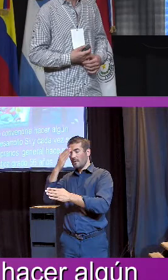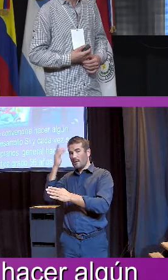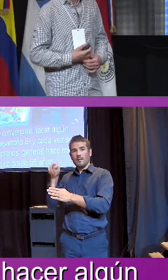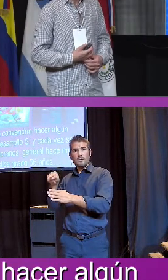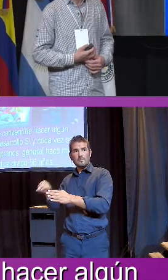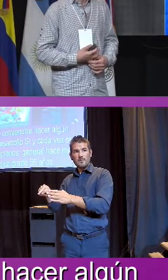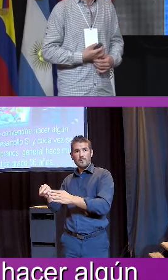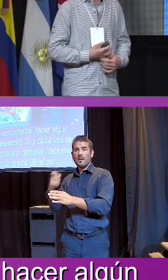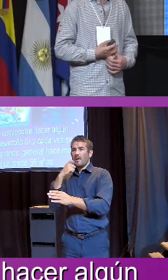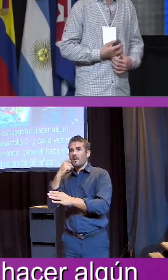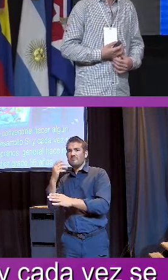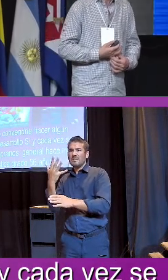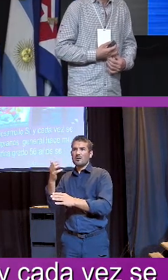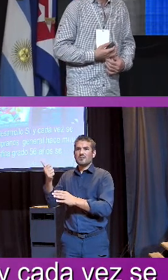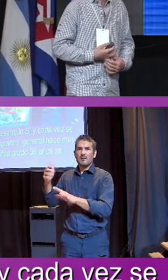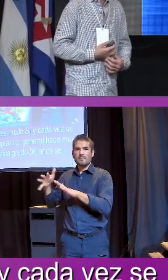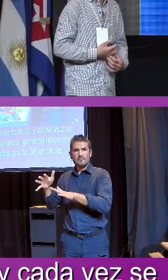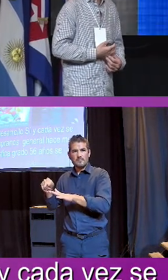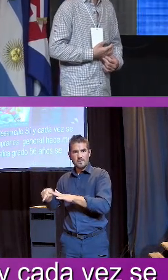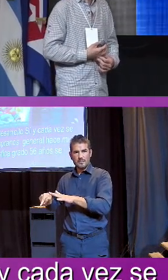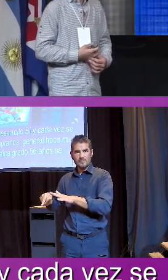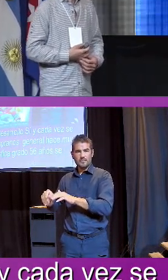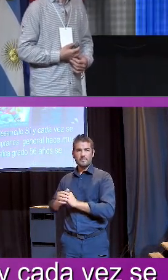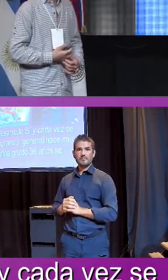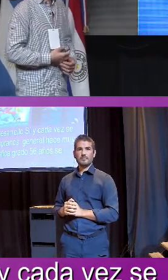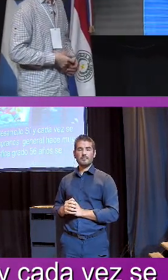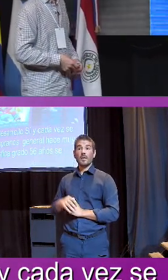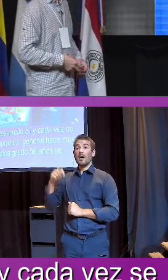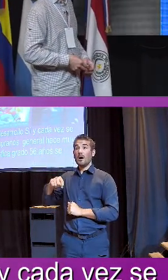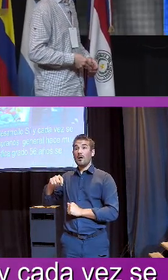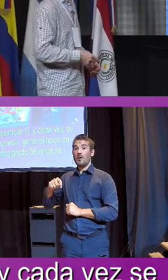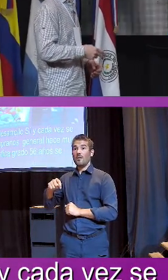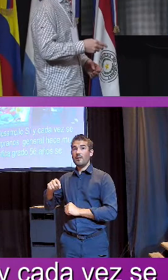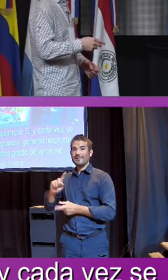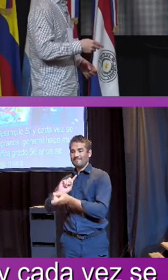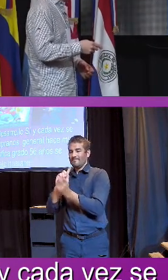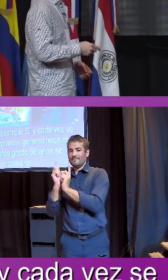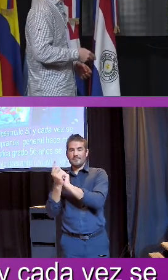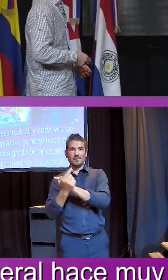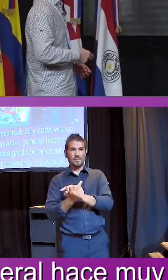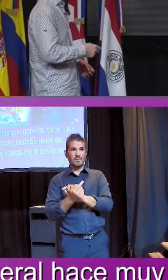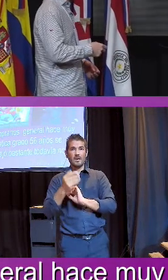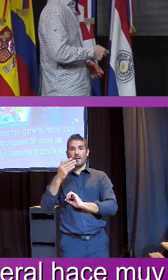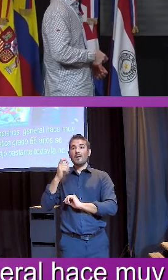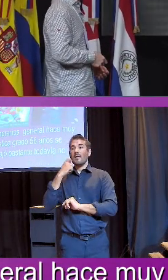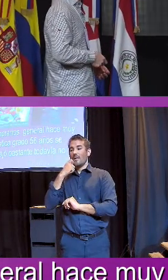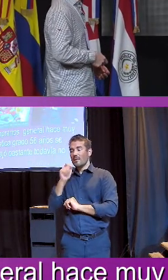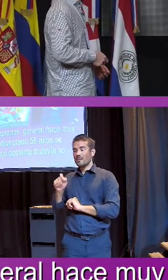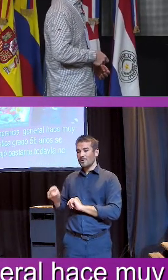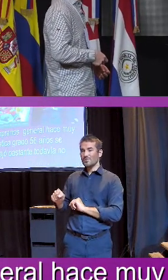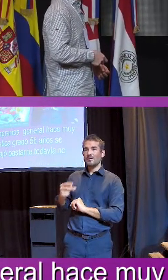¿sí? Hace un par de décadas. Y ahora bajó bastante, todavía no tanto. Pero se empezó a